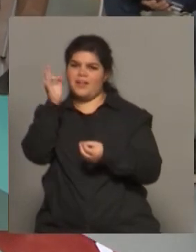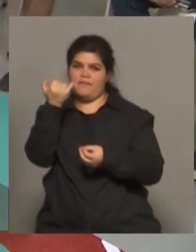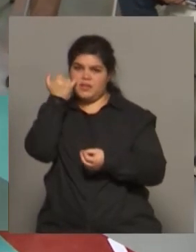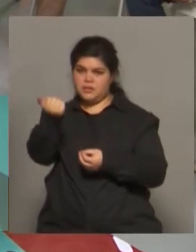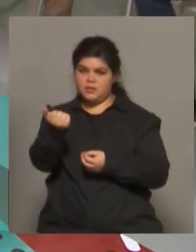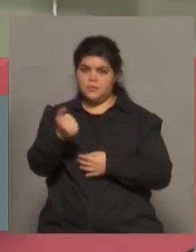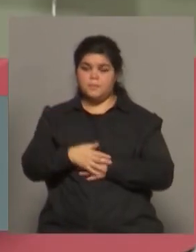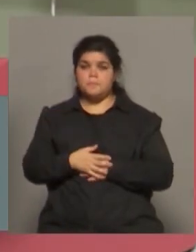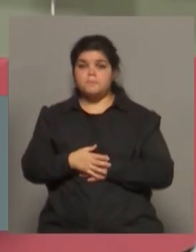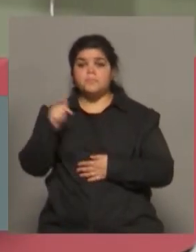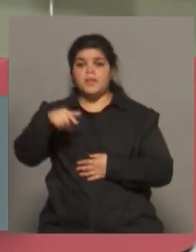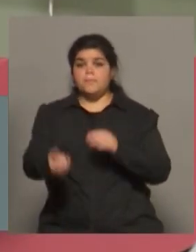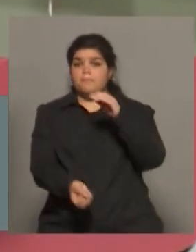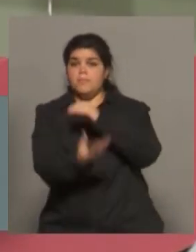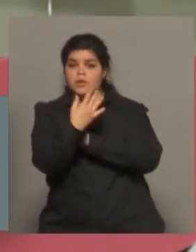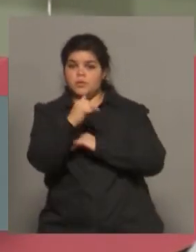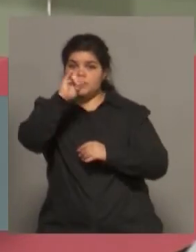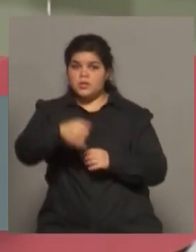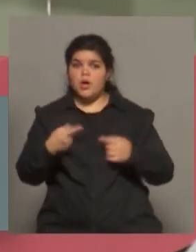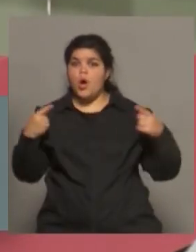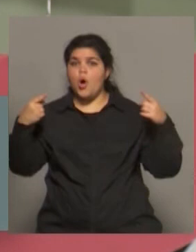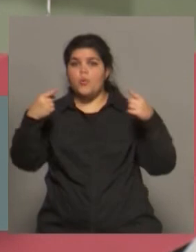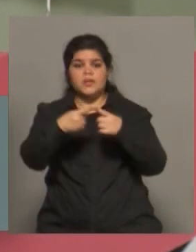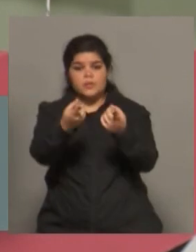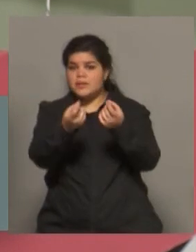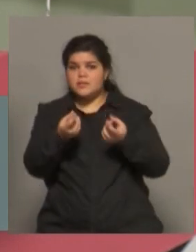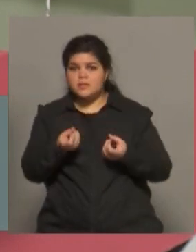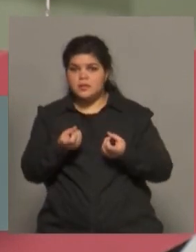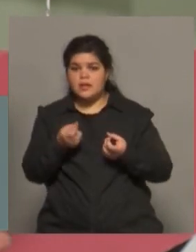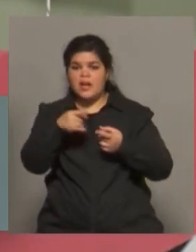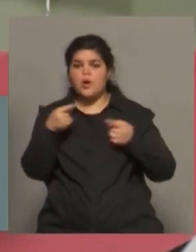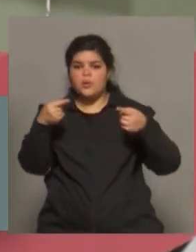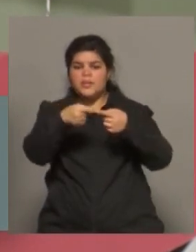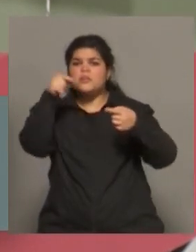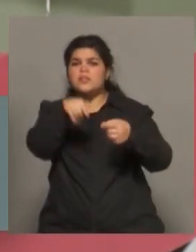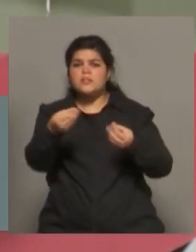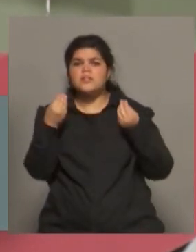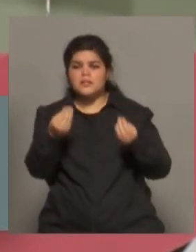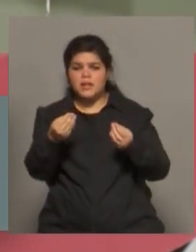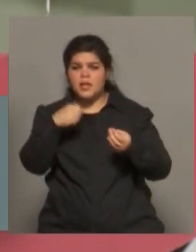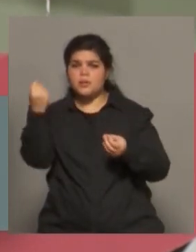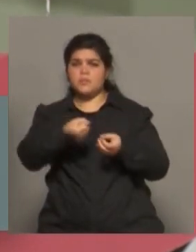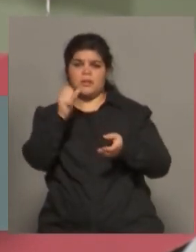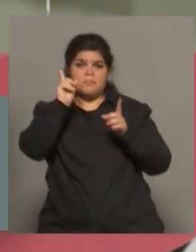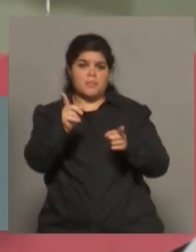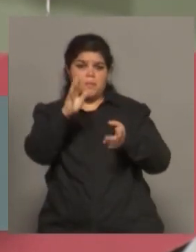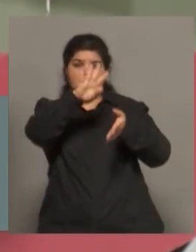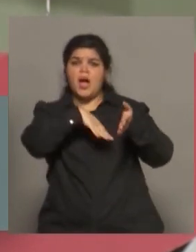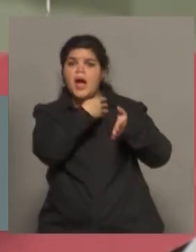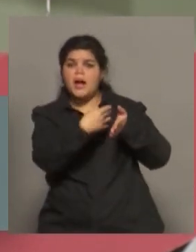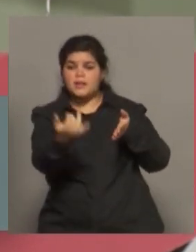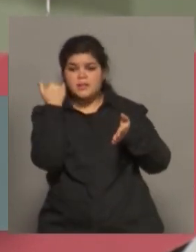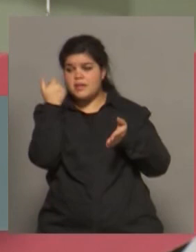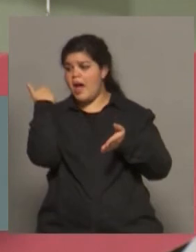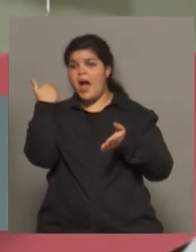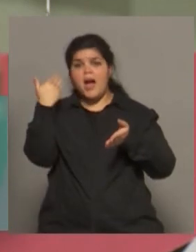el Mercosur no se plantea un objetivo que tiene que ver, digamos, con profundizar esa agenda que se venía dando desde el